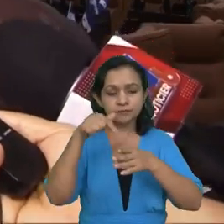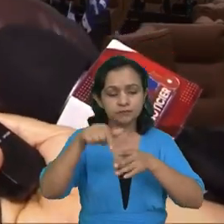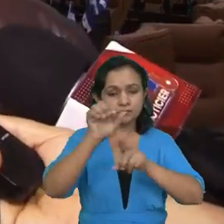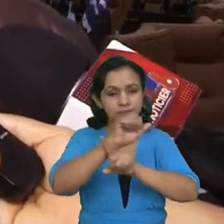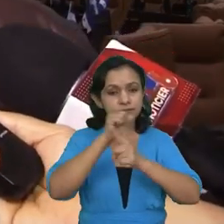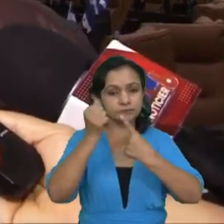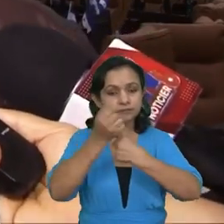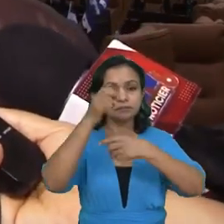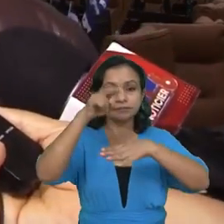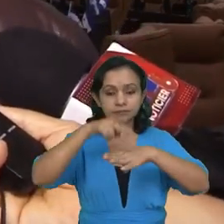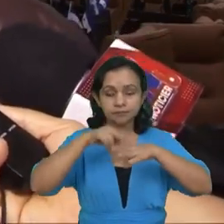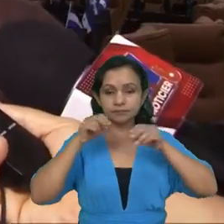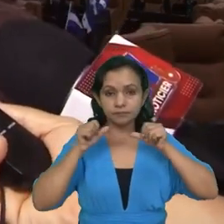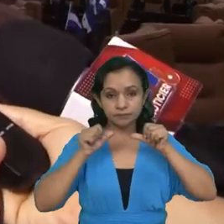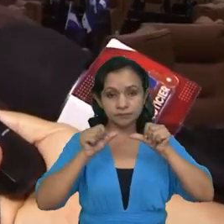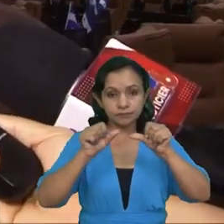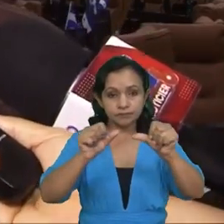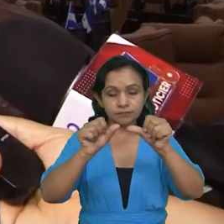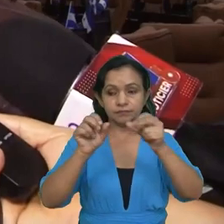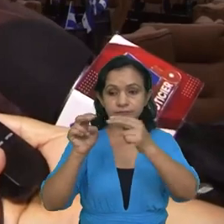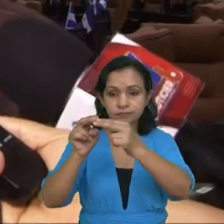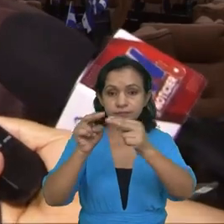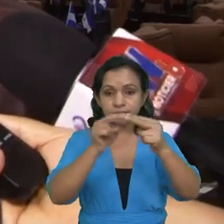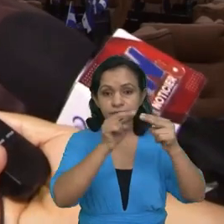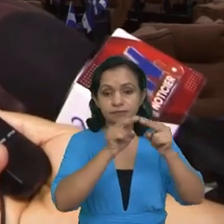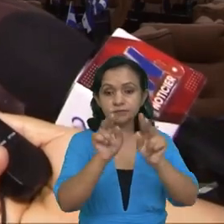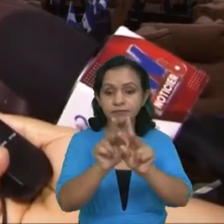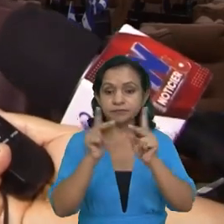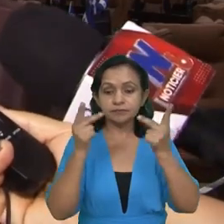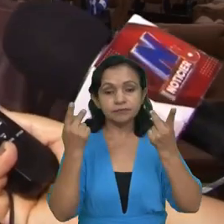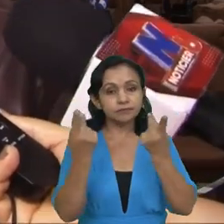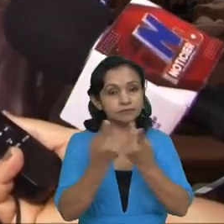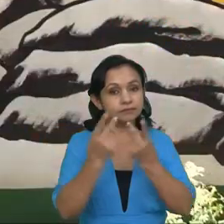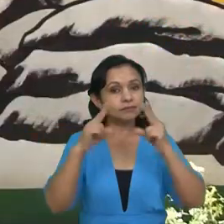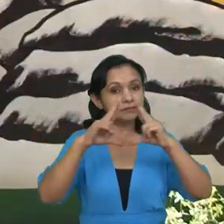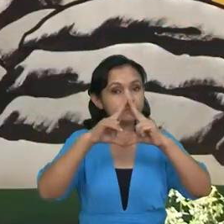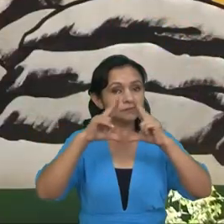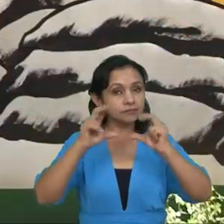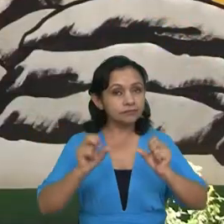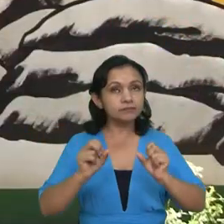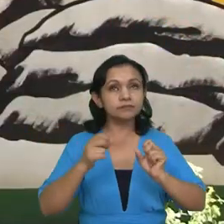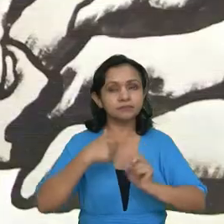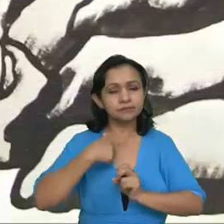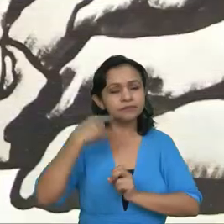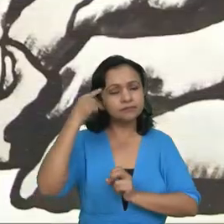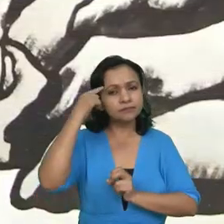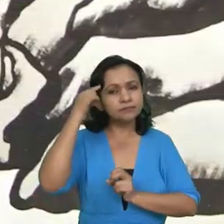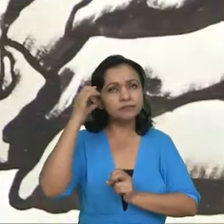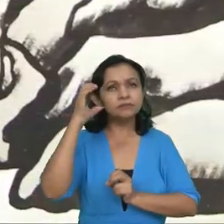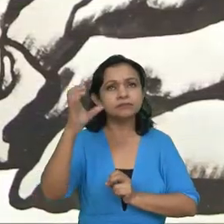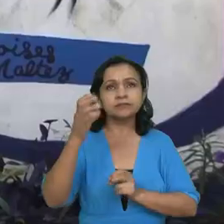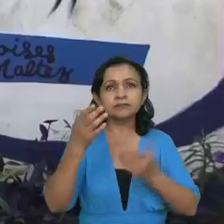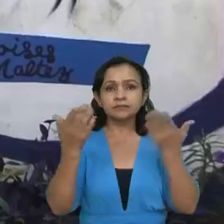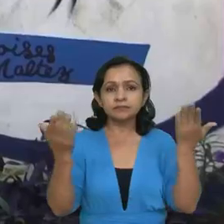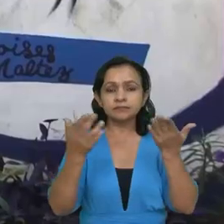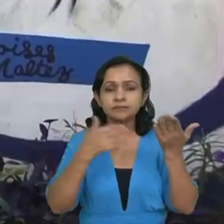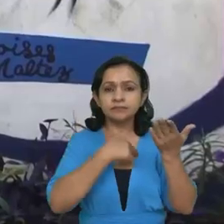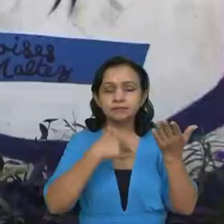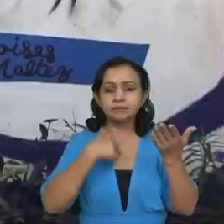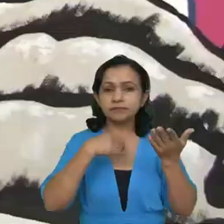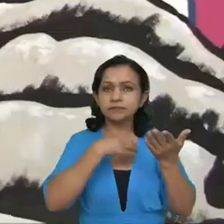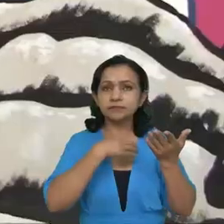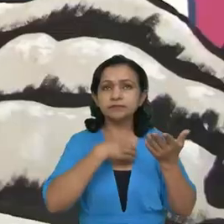estado continúa conectándose con el pueblo de nicaragua yo creo de que si hay algo que ha caracterizado